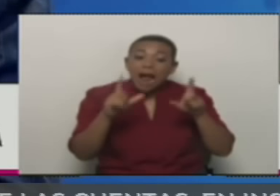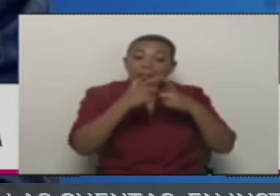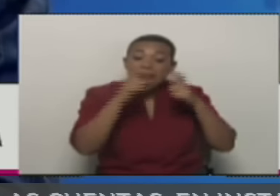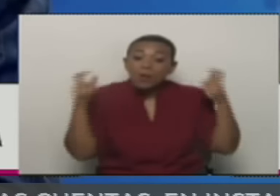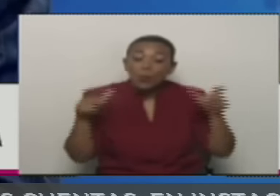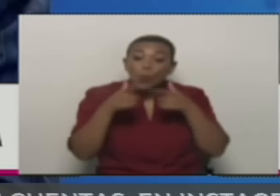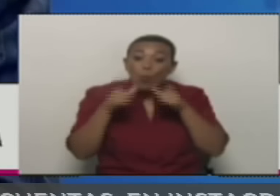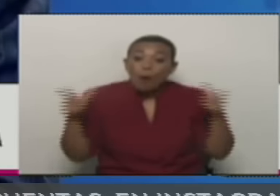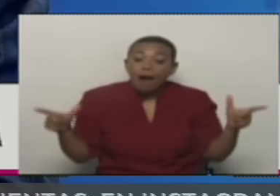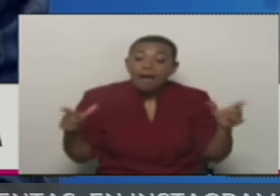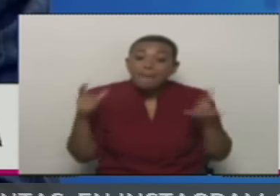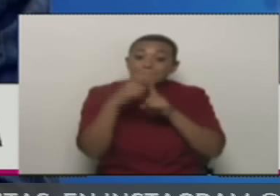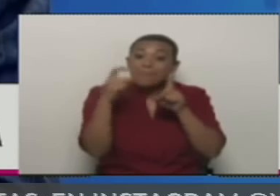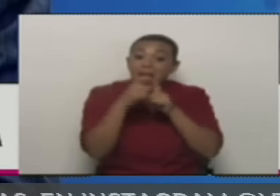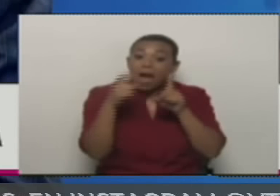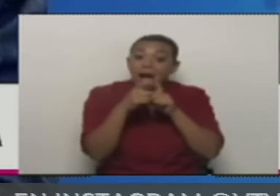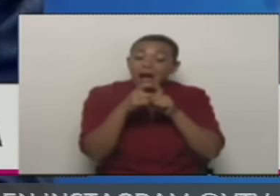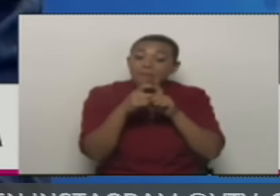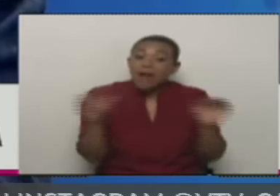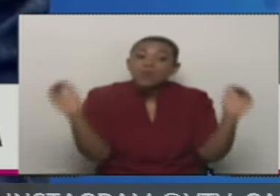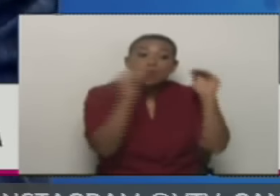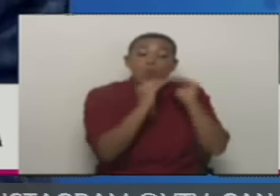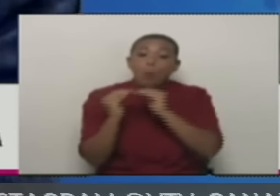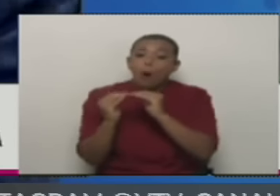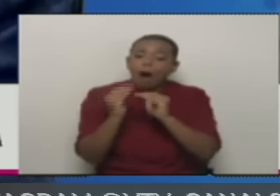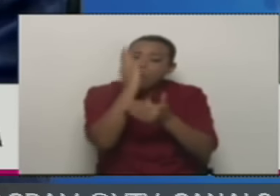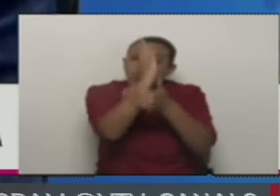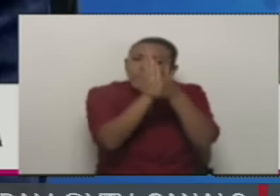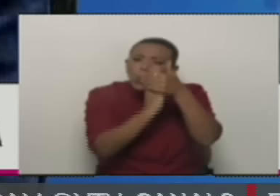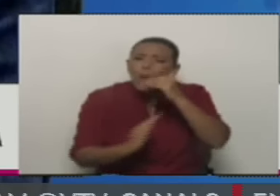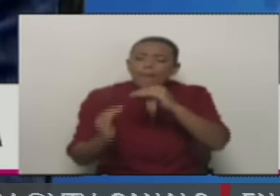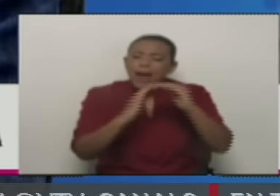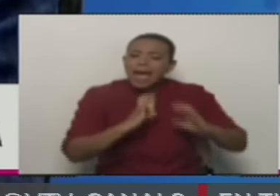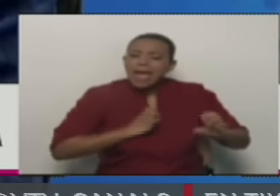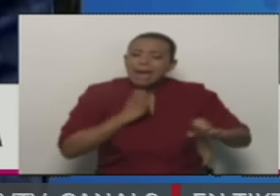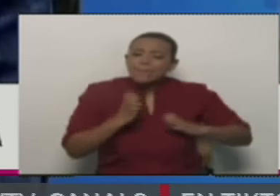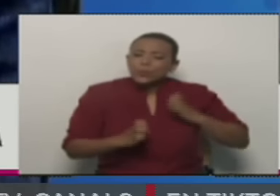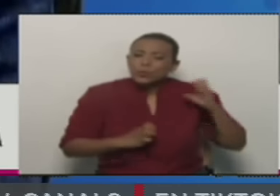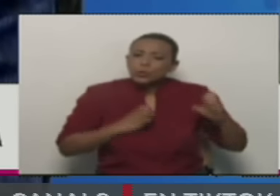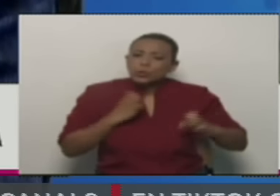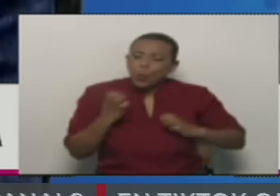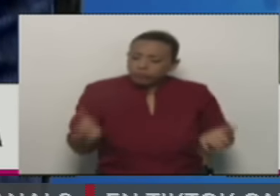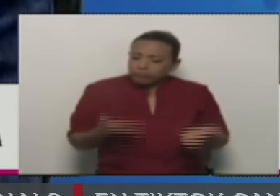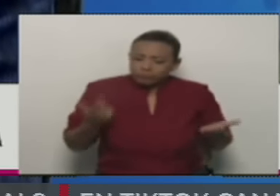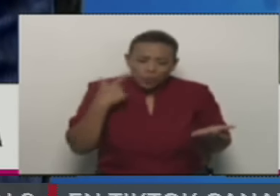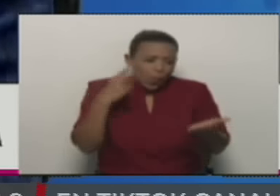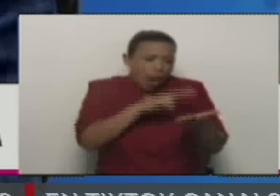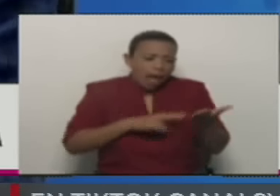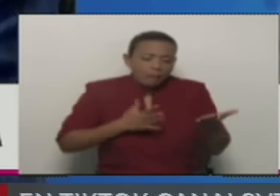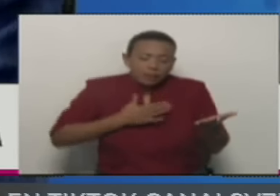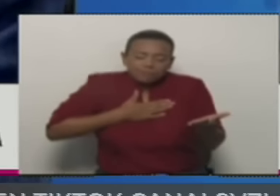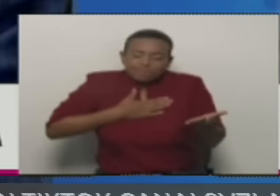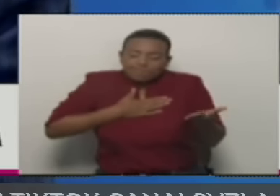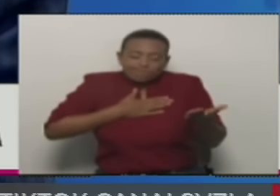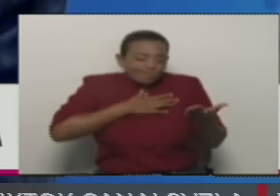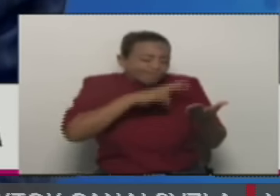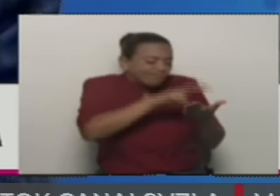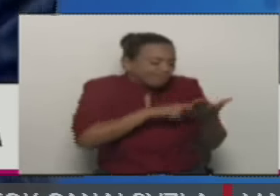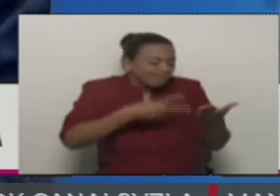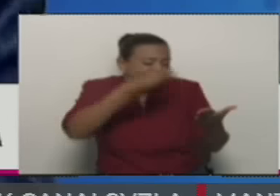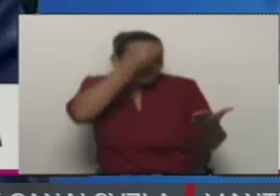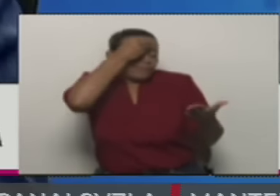Chávez es el lenguaje que entendemos todos. Es un lenguaje emocional que motiva a uno, que te prende una luz,